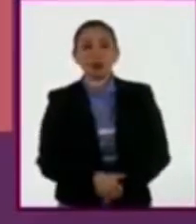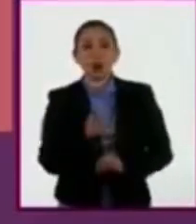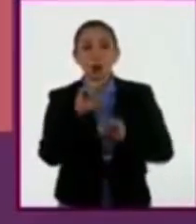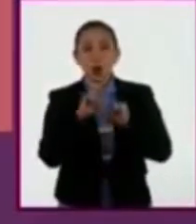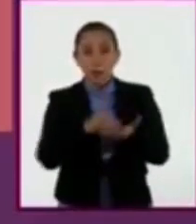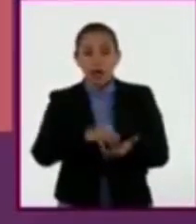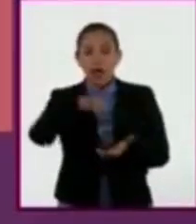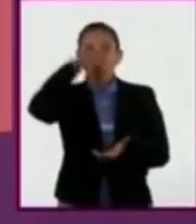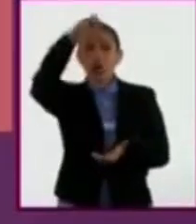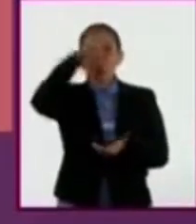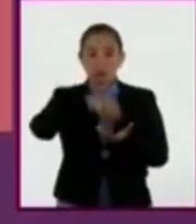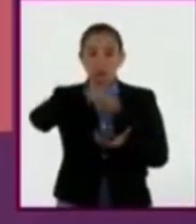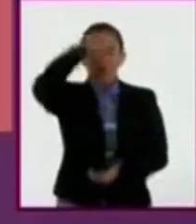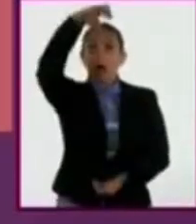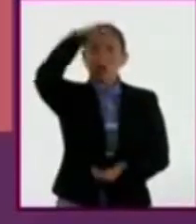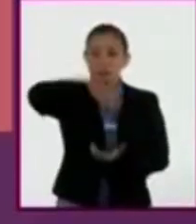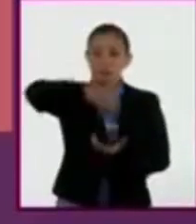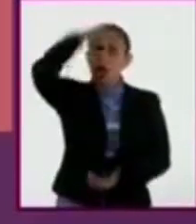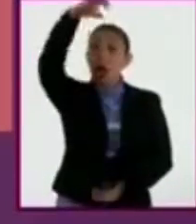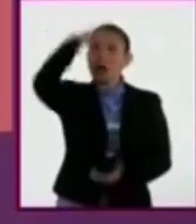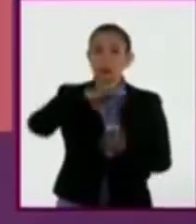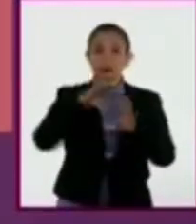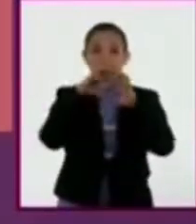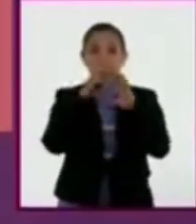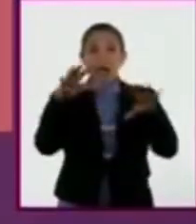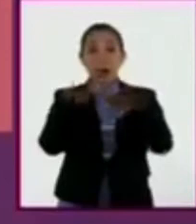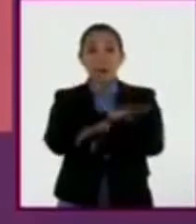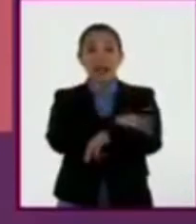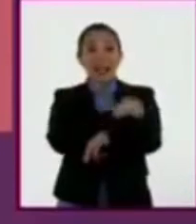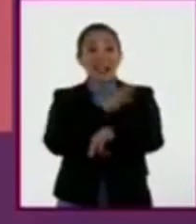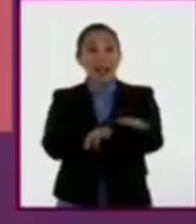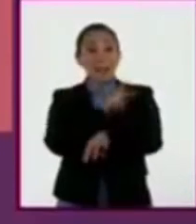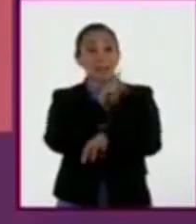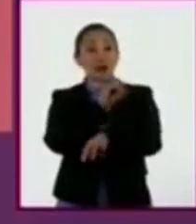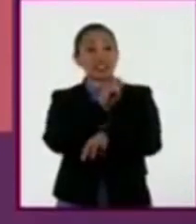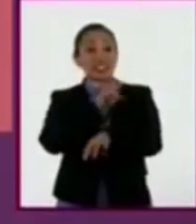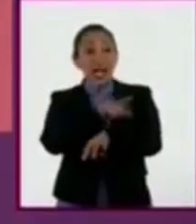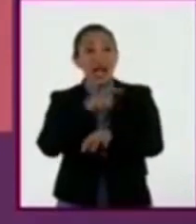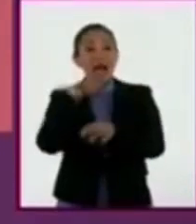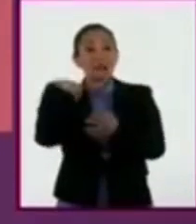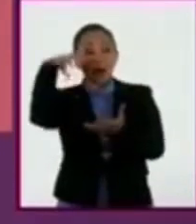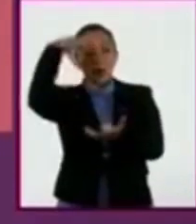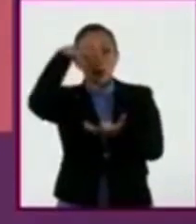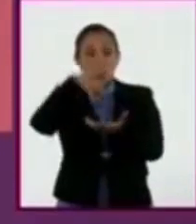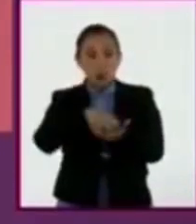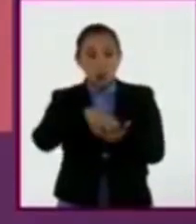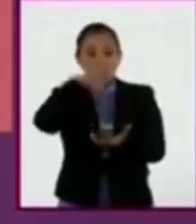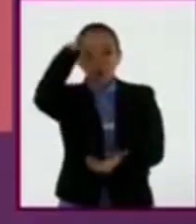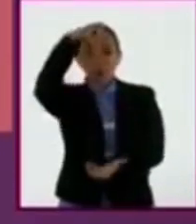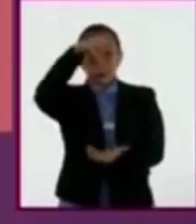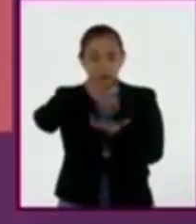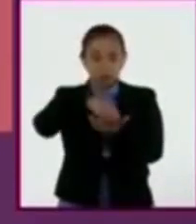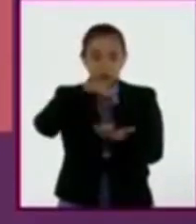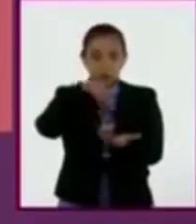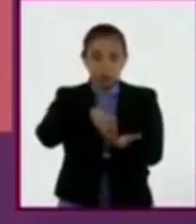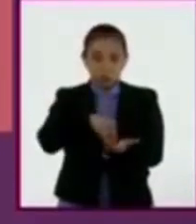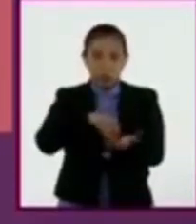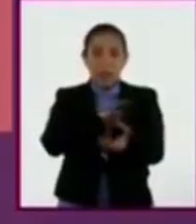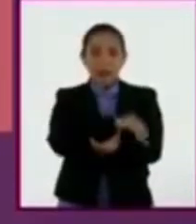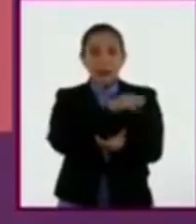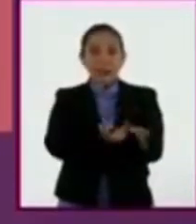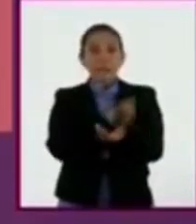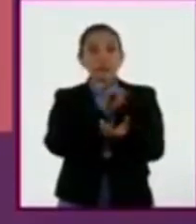Conforme sube y se aleja de las manos de la niña, la pelota cambia su energía potencial hasta detenerse en un determinado punto, en el cual su